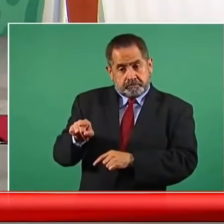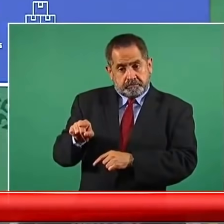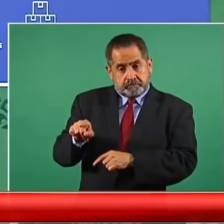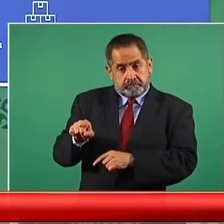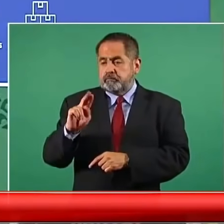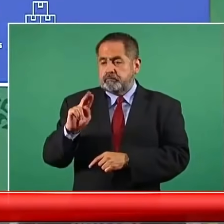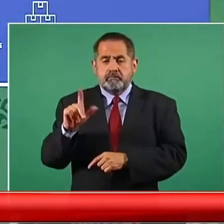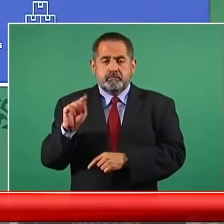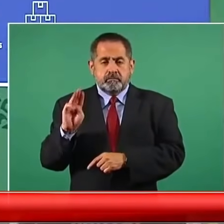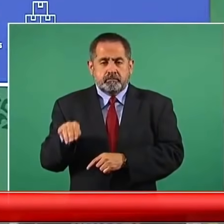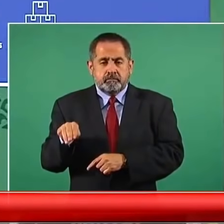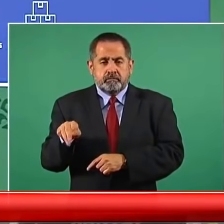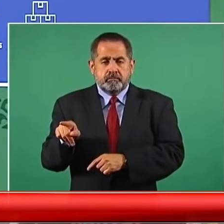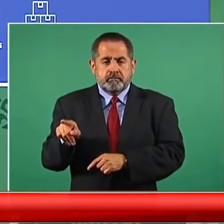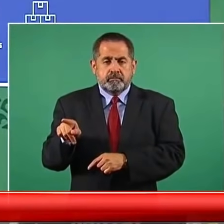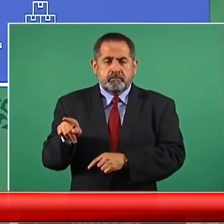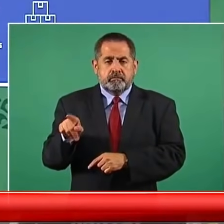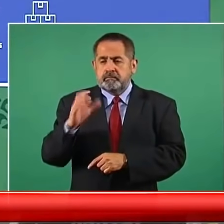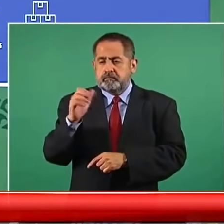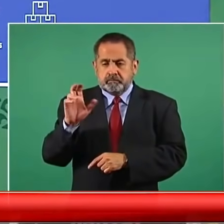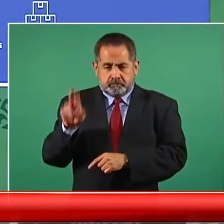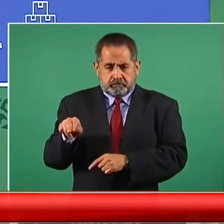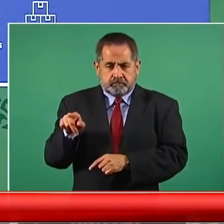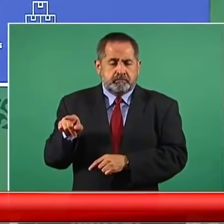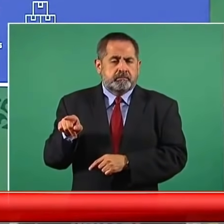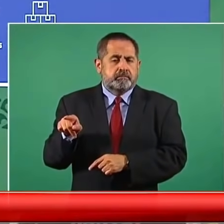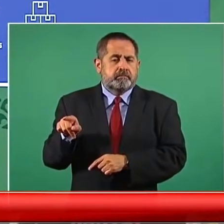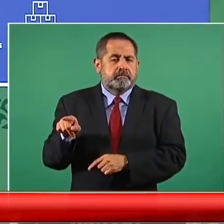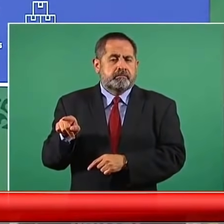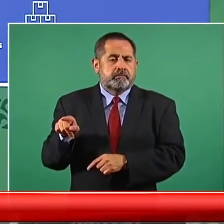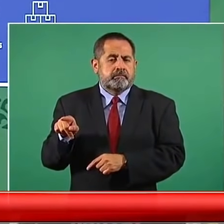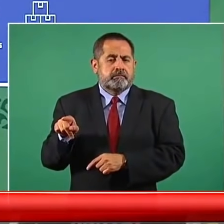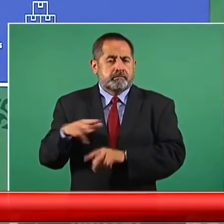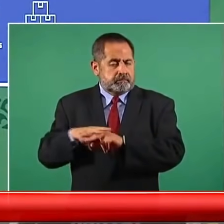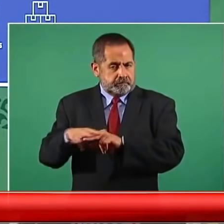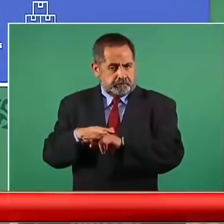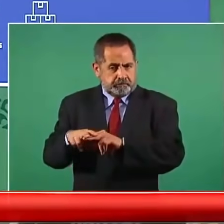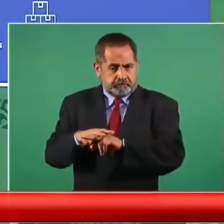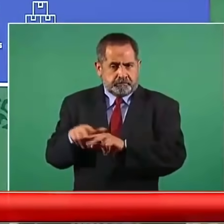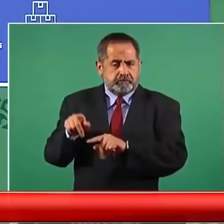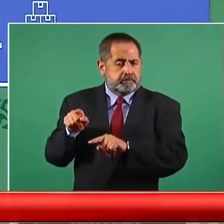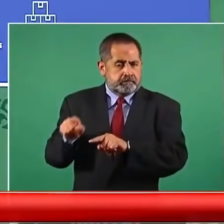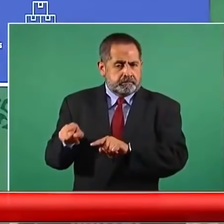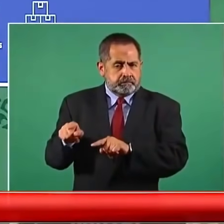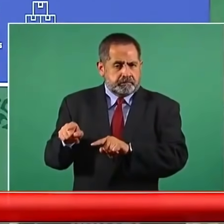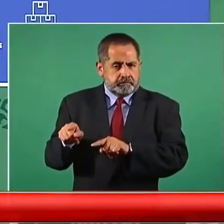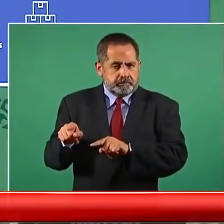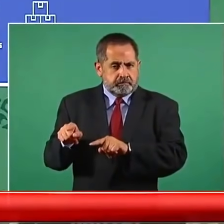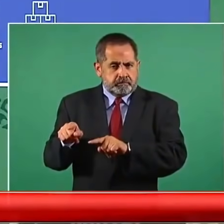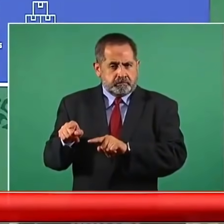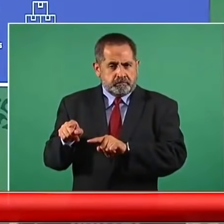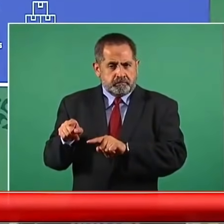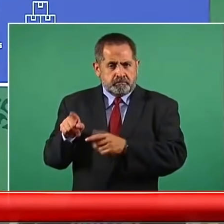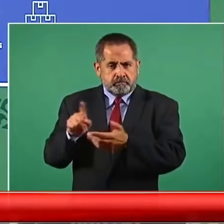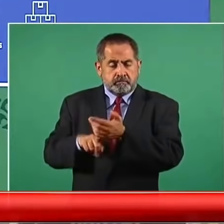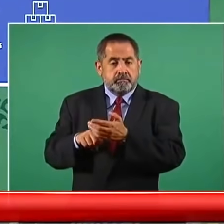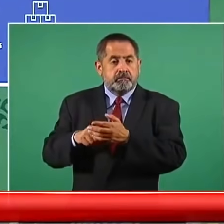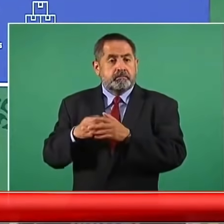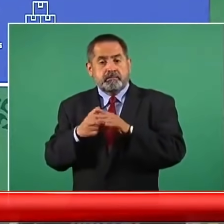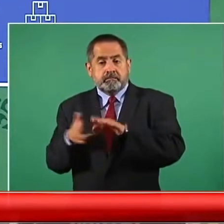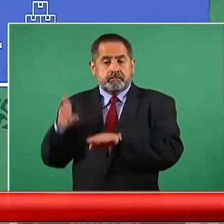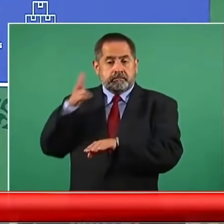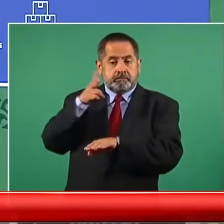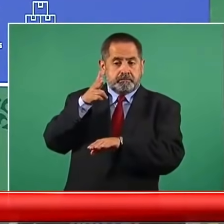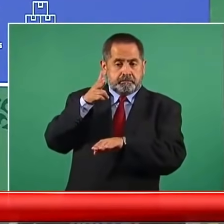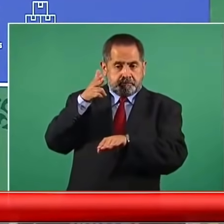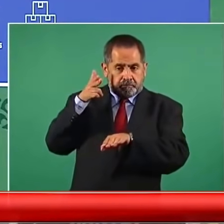Tulum, Cancún. Aquí el tren va a ir arriba. Es un